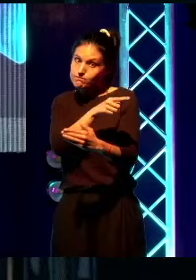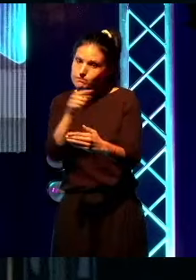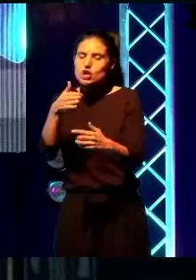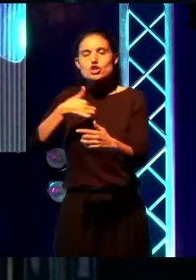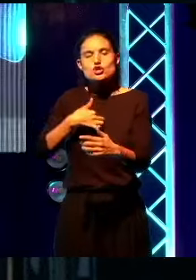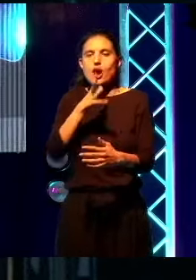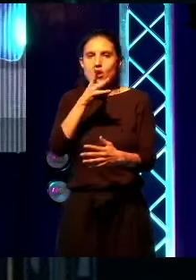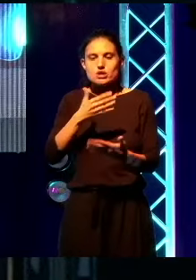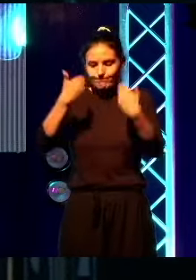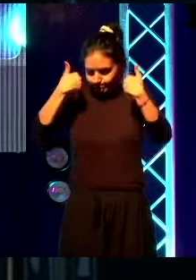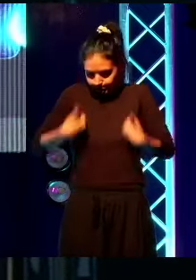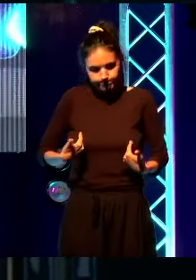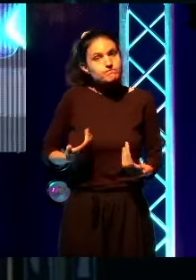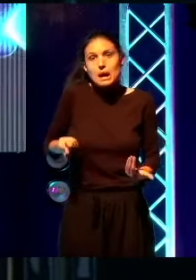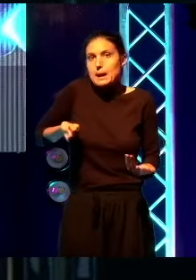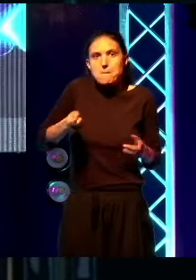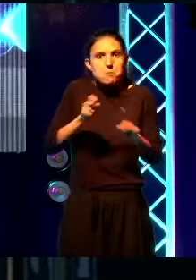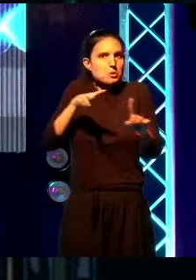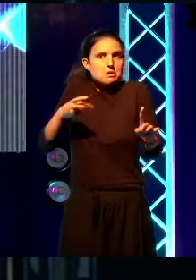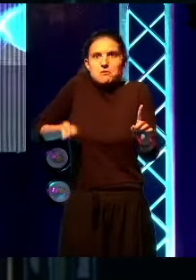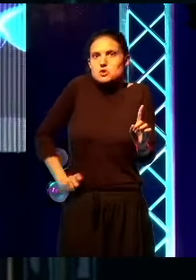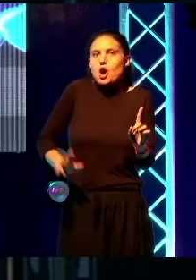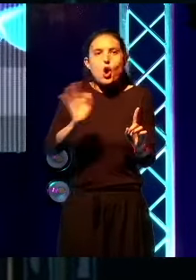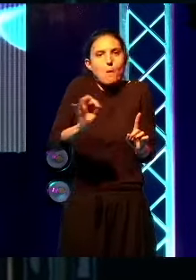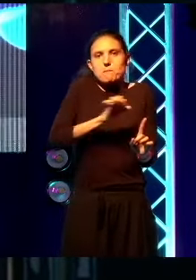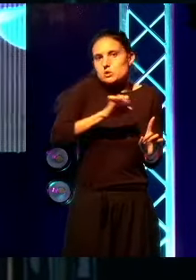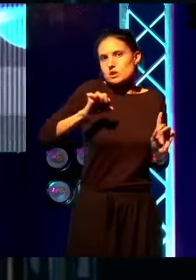nivel profesional como a nivel personal.